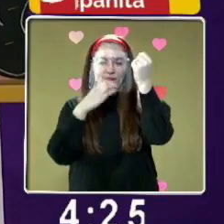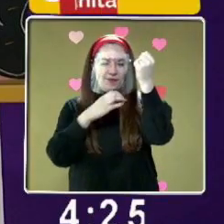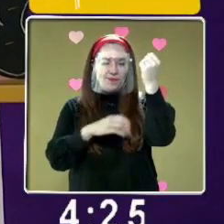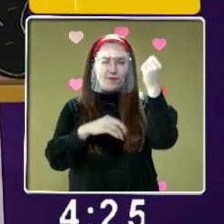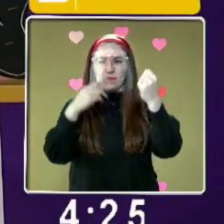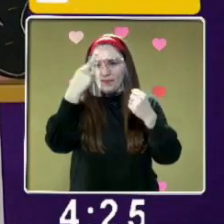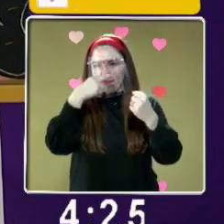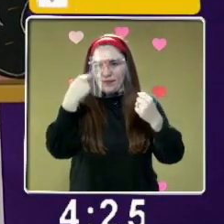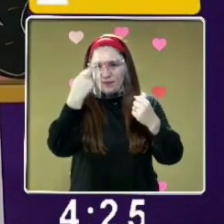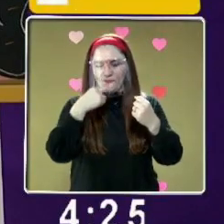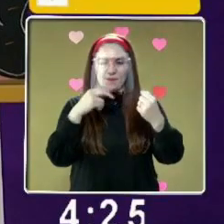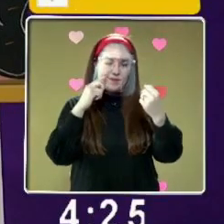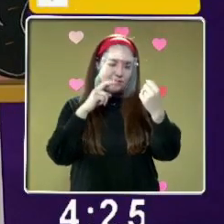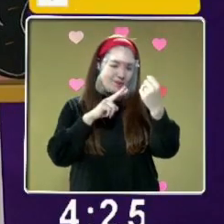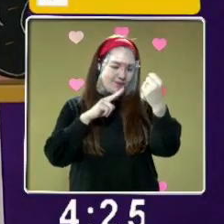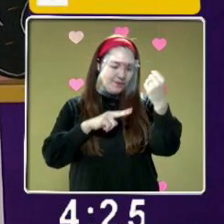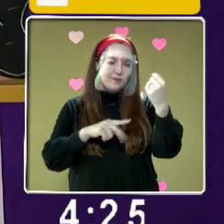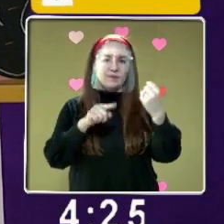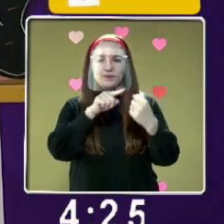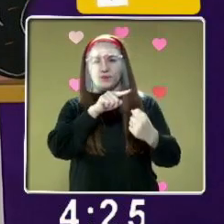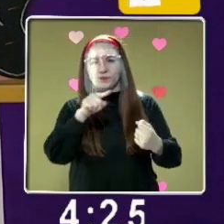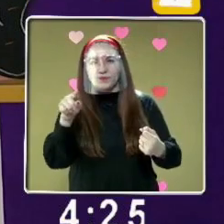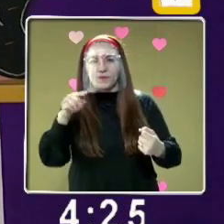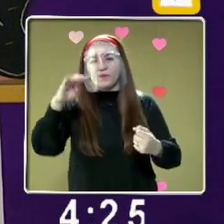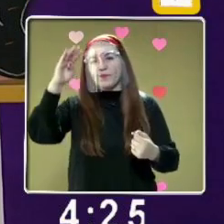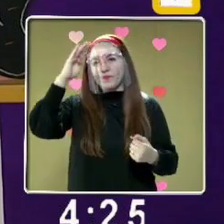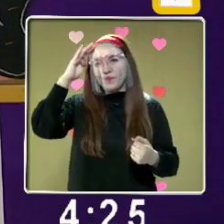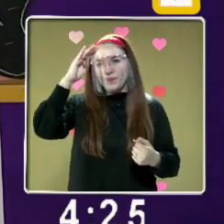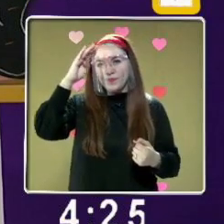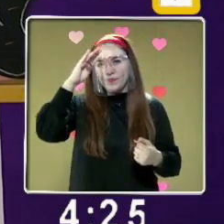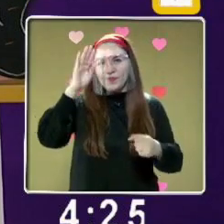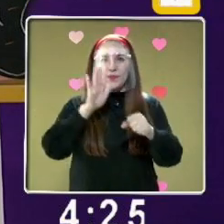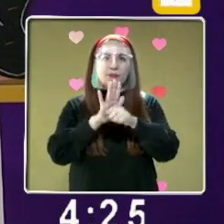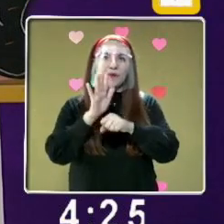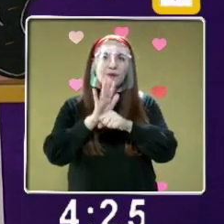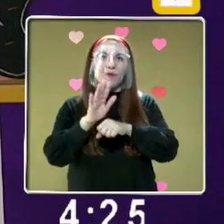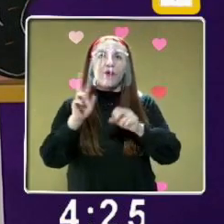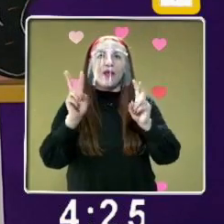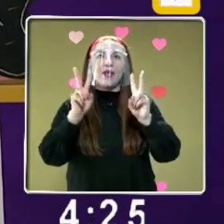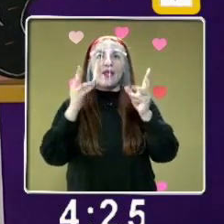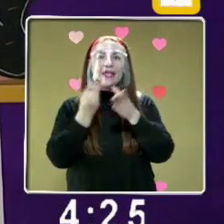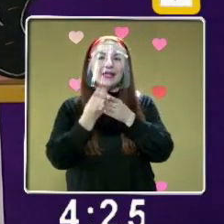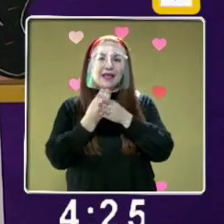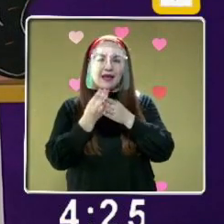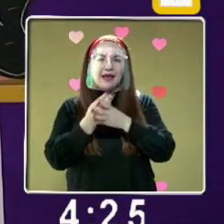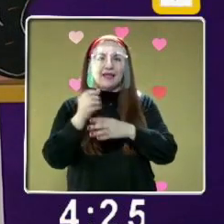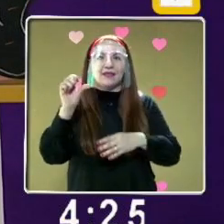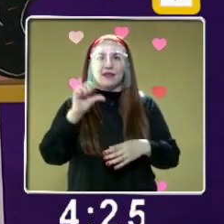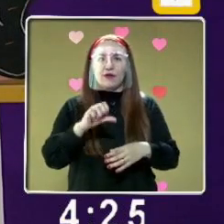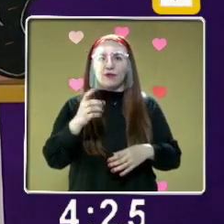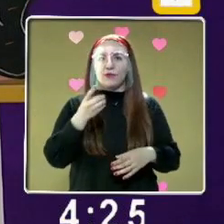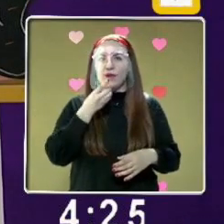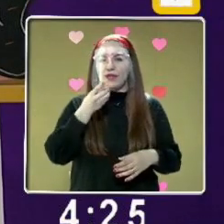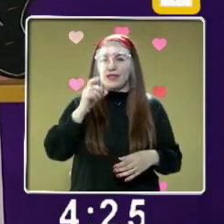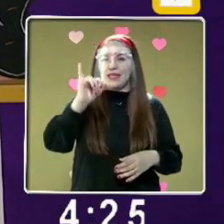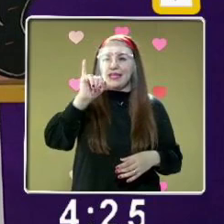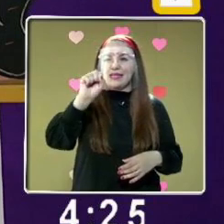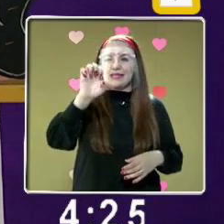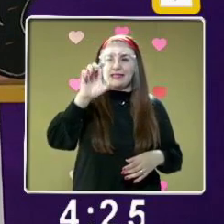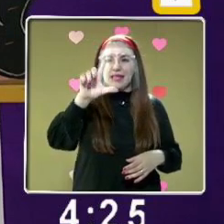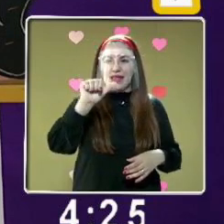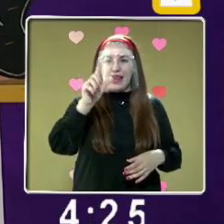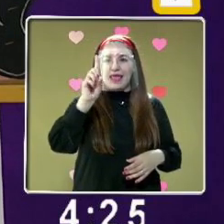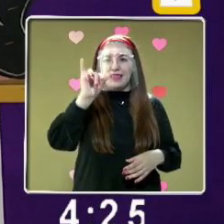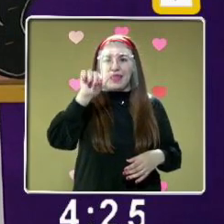van ahí como que persuadiendo o pensando de qué se va a tratar la clase del día bueno, de hoy? Bueno, maestra, voy a decir que Isela, Diana, Pablo,